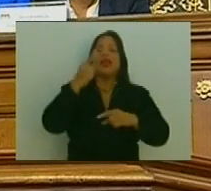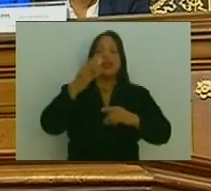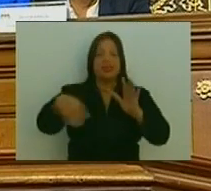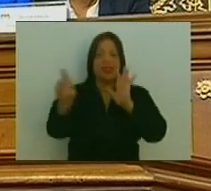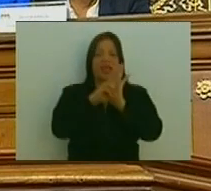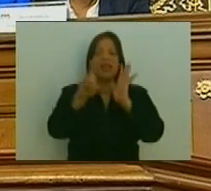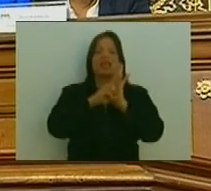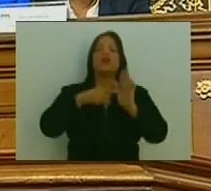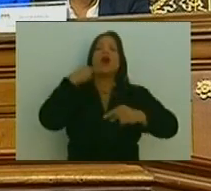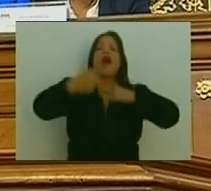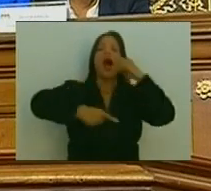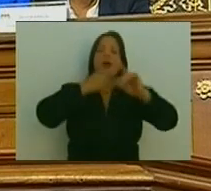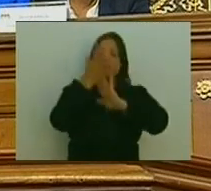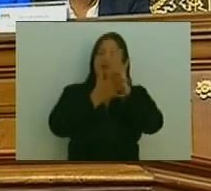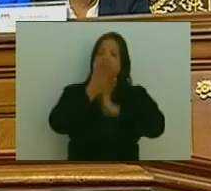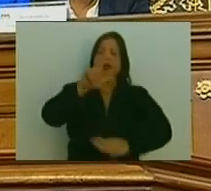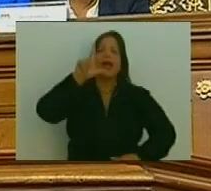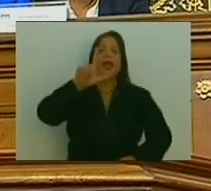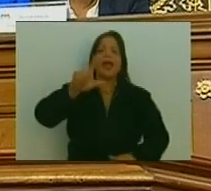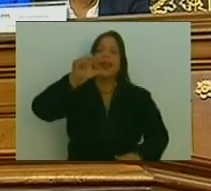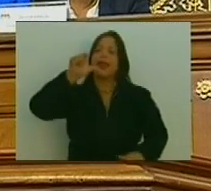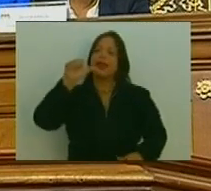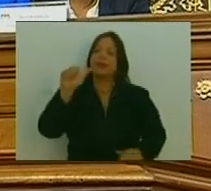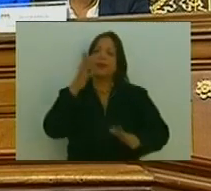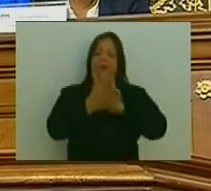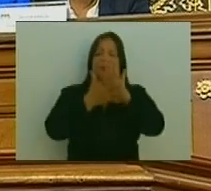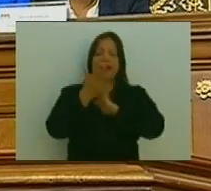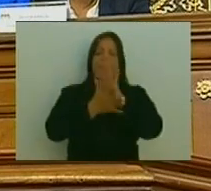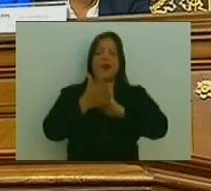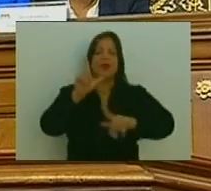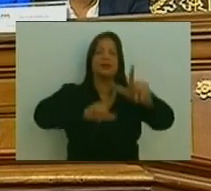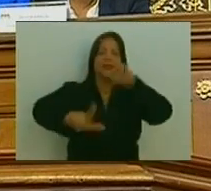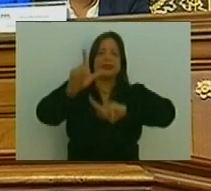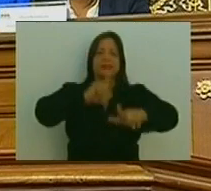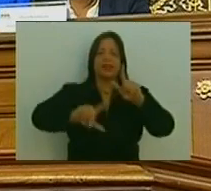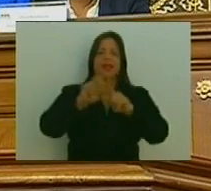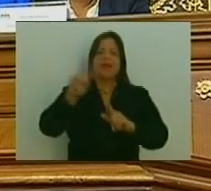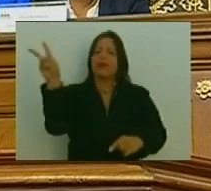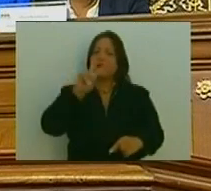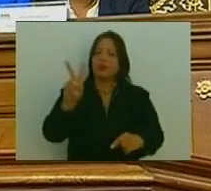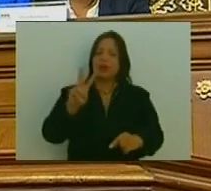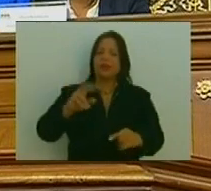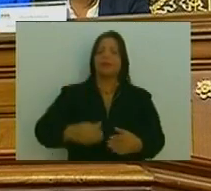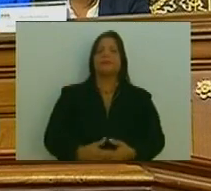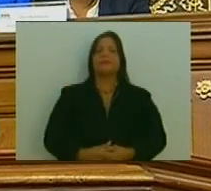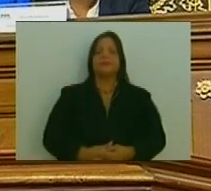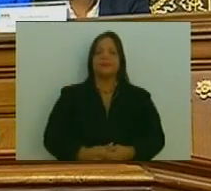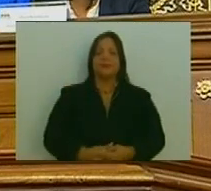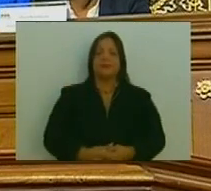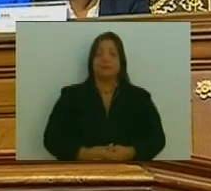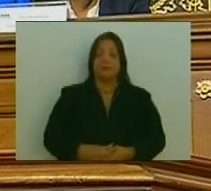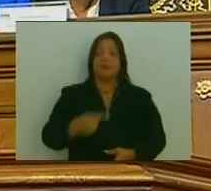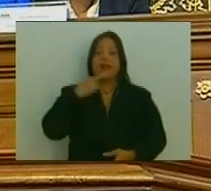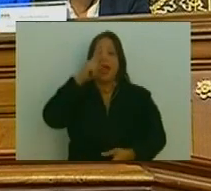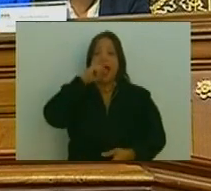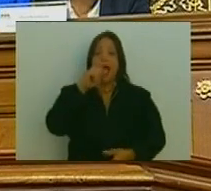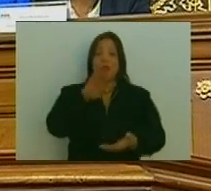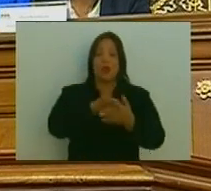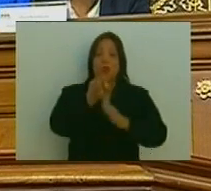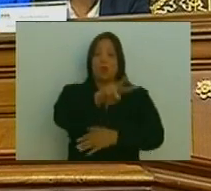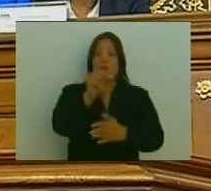el derecho a expresarse y a comunicarse a través de la lengua de señas venezolana. En el año